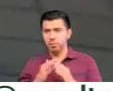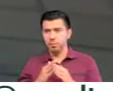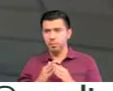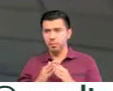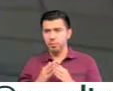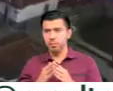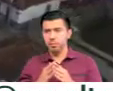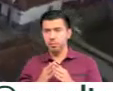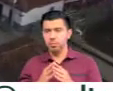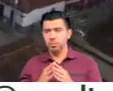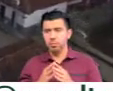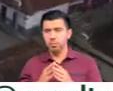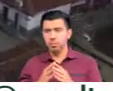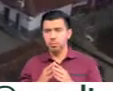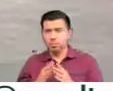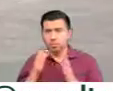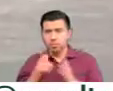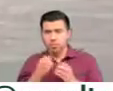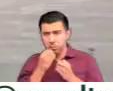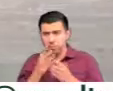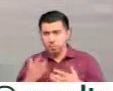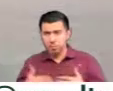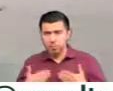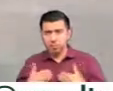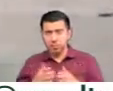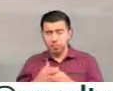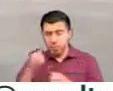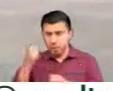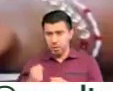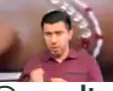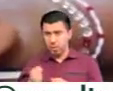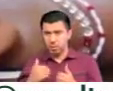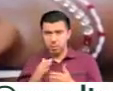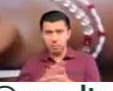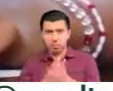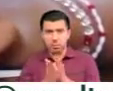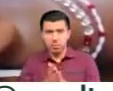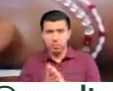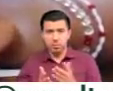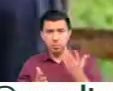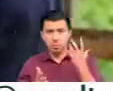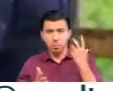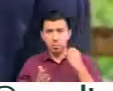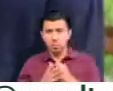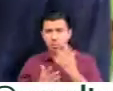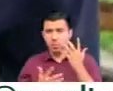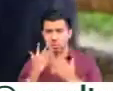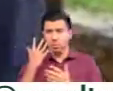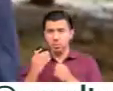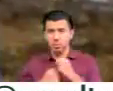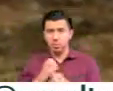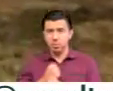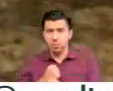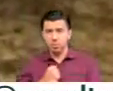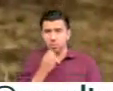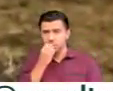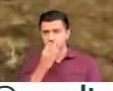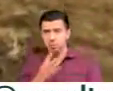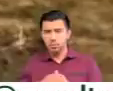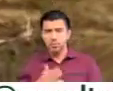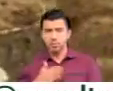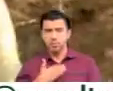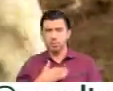sus habitantes se dibuja la dicha de la conquista de la paz. Desde hace 15 años, esta población disfruta del